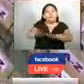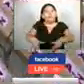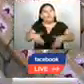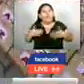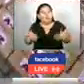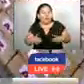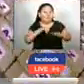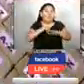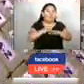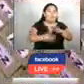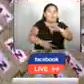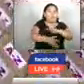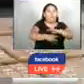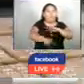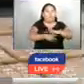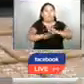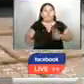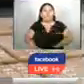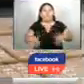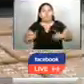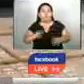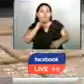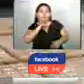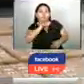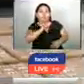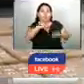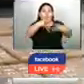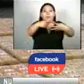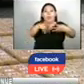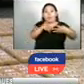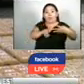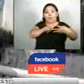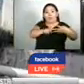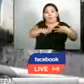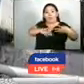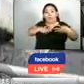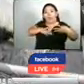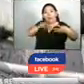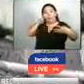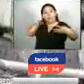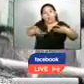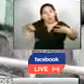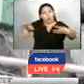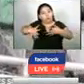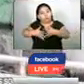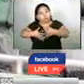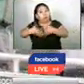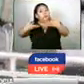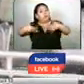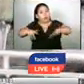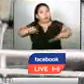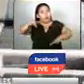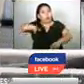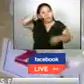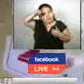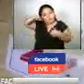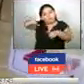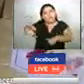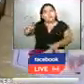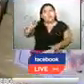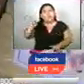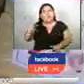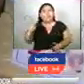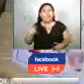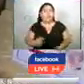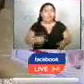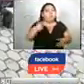corrupción. Bajo la autoridad de los decretos, el Departamento del Tesoro sancionó ya, este miércoles, a ocho